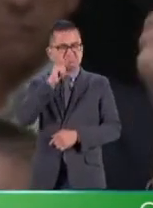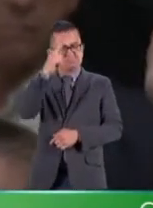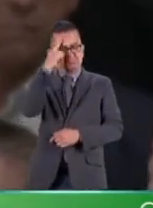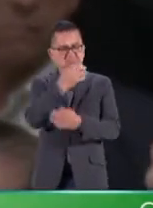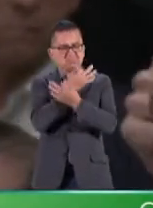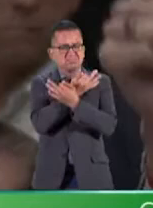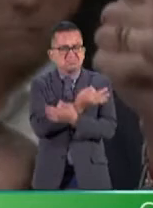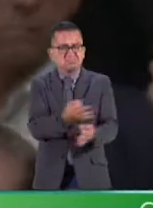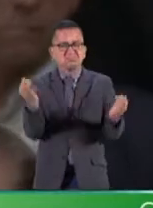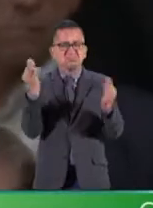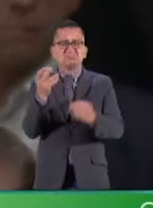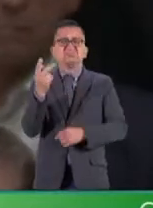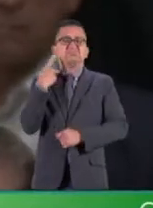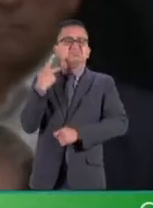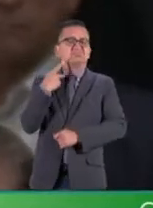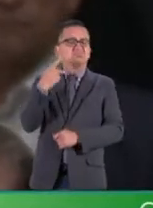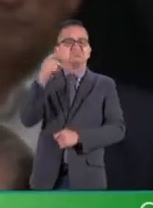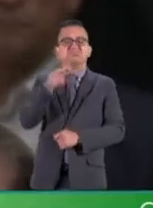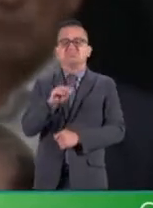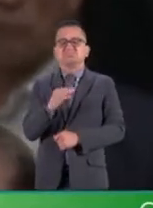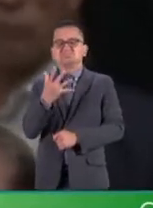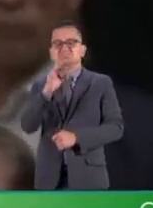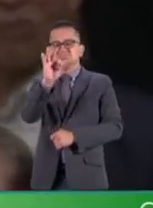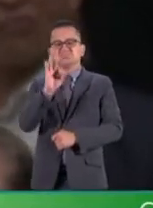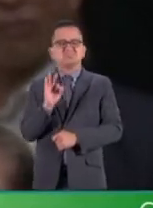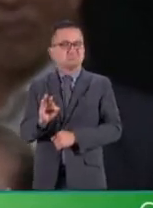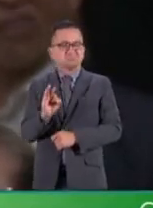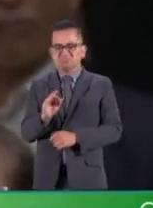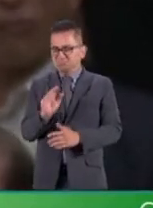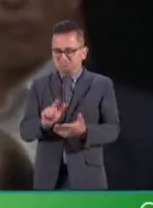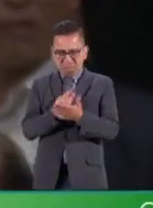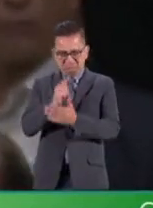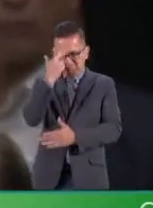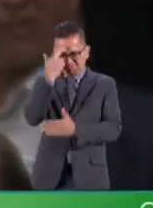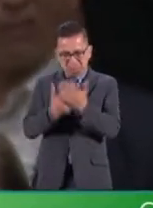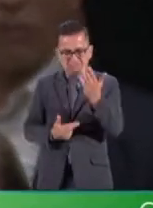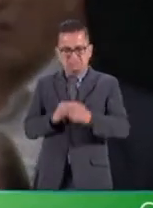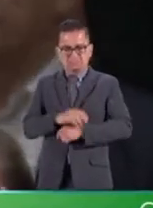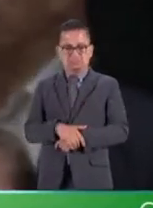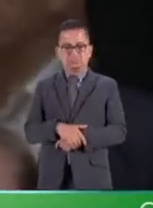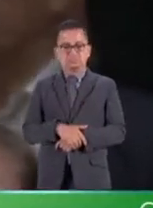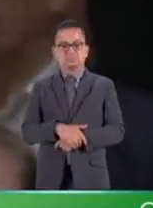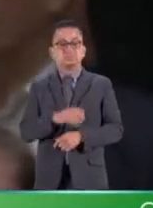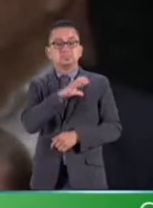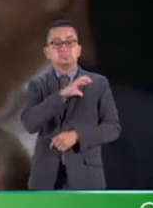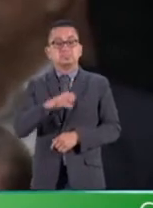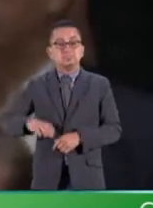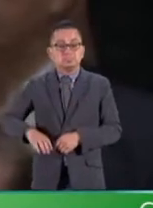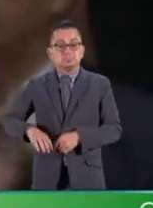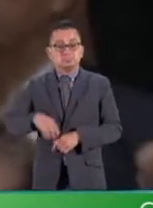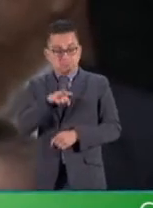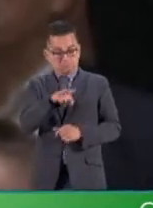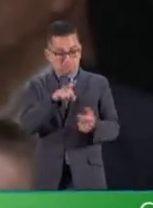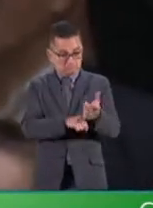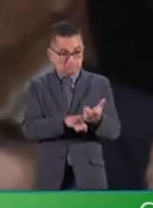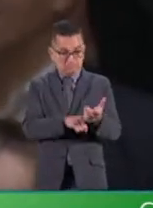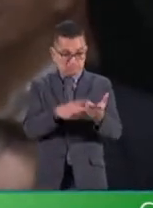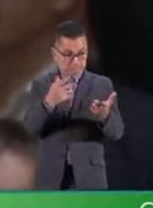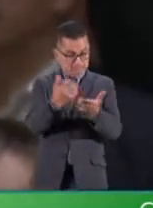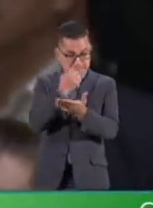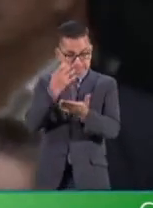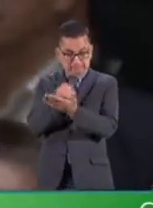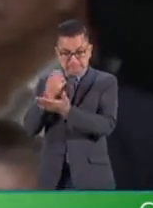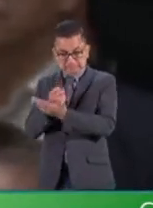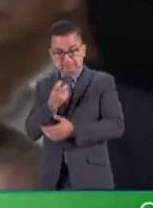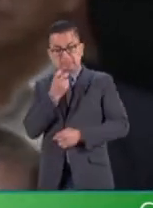campañas son de fuente ilícita y ha estado comprobado. Los pocos candidatos que surjan del Poder Judicial tendrán que